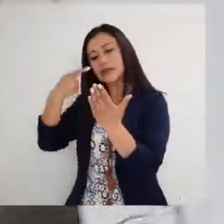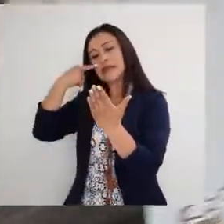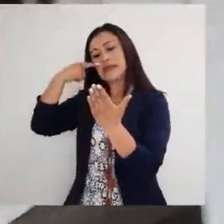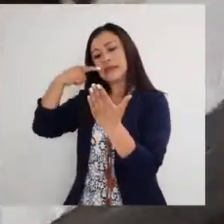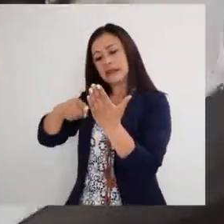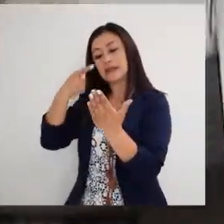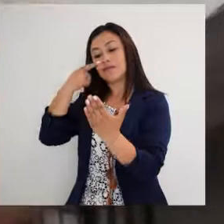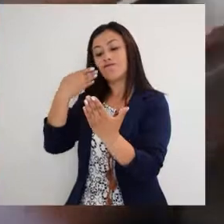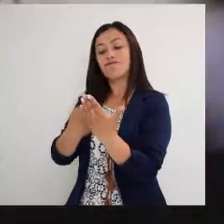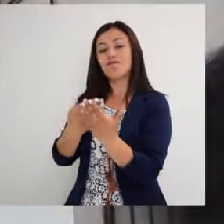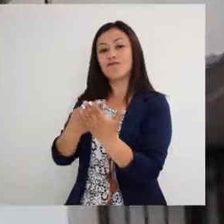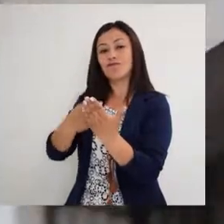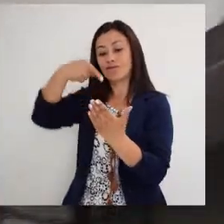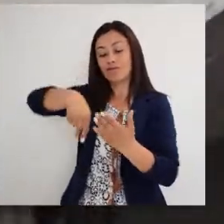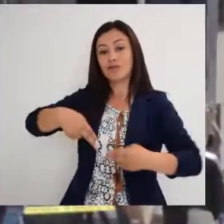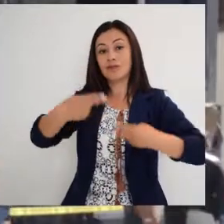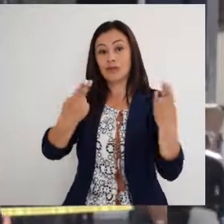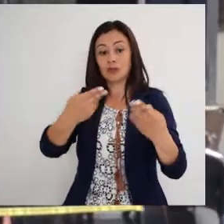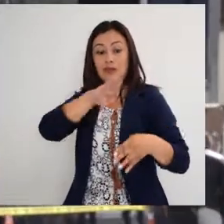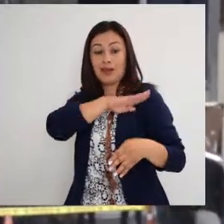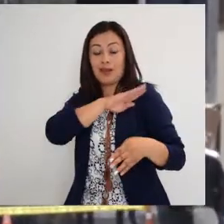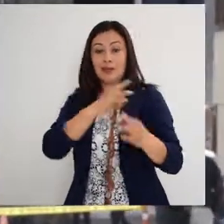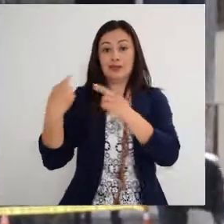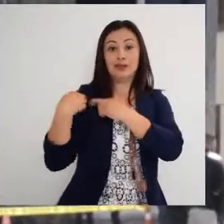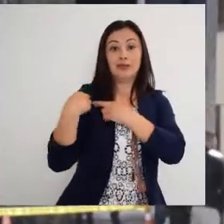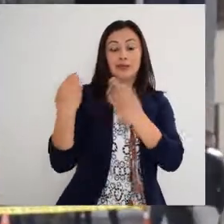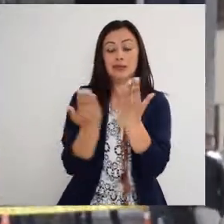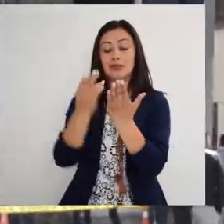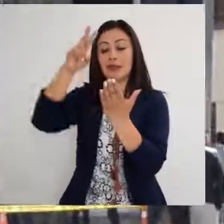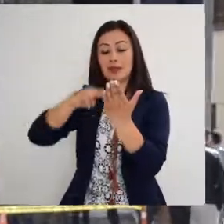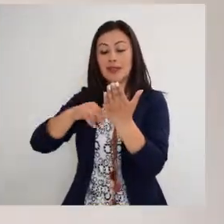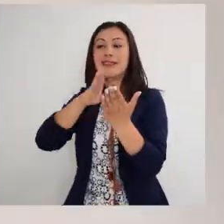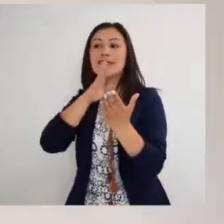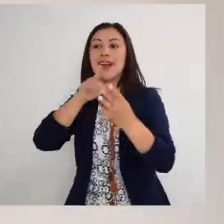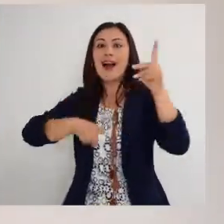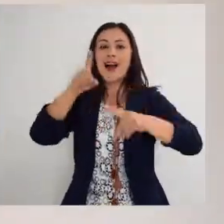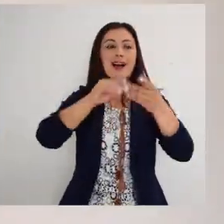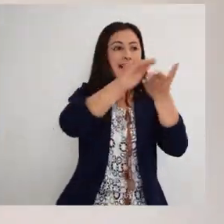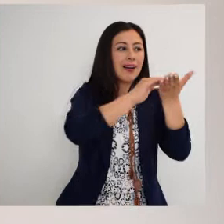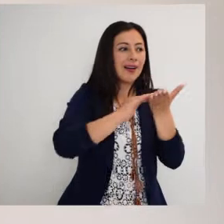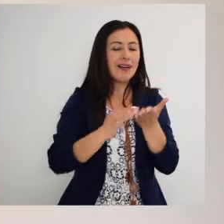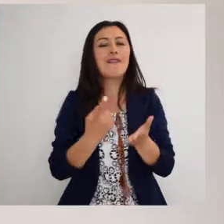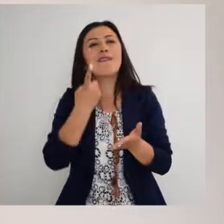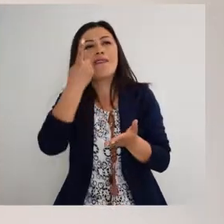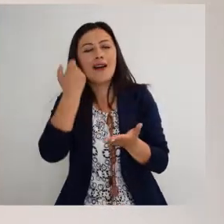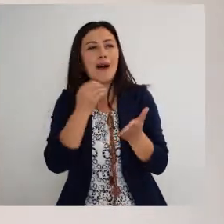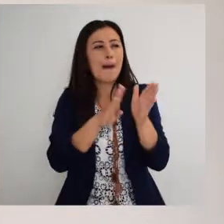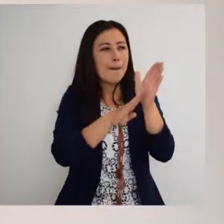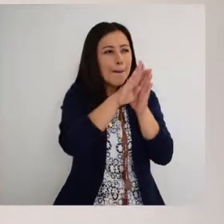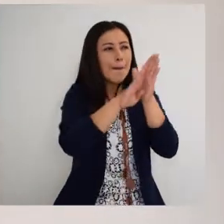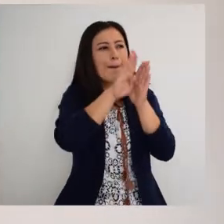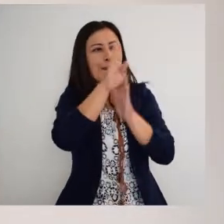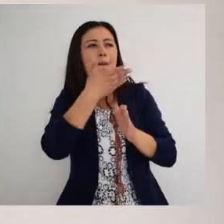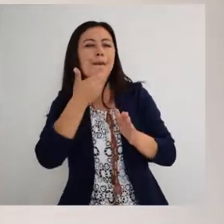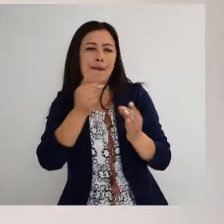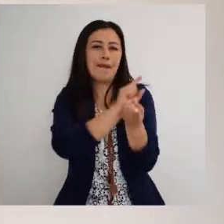se convierte en una herramienta, en un instrumento precisamente para saber en qué estamos fuertes, qué tenemos